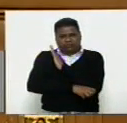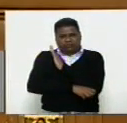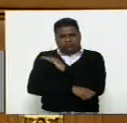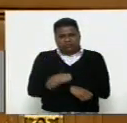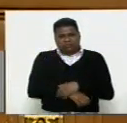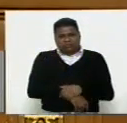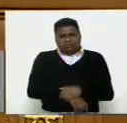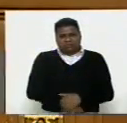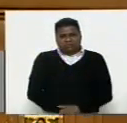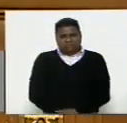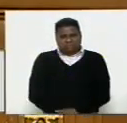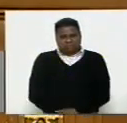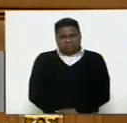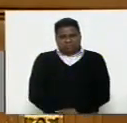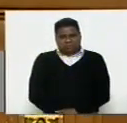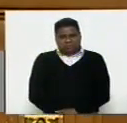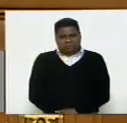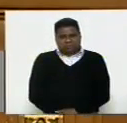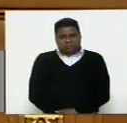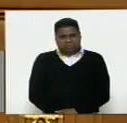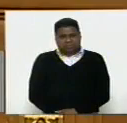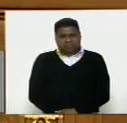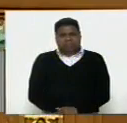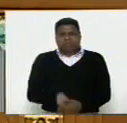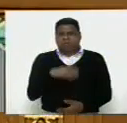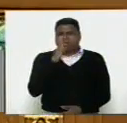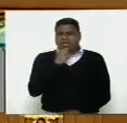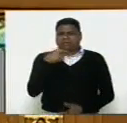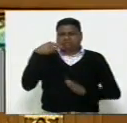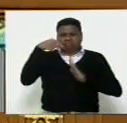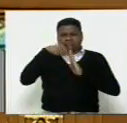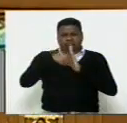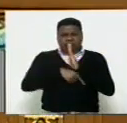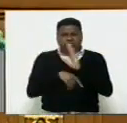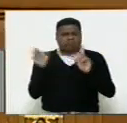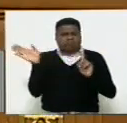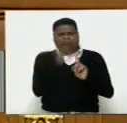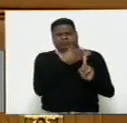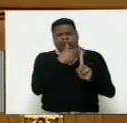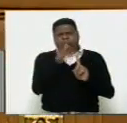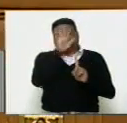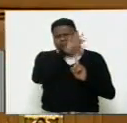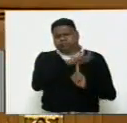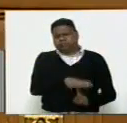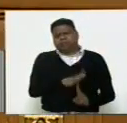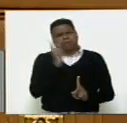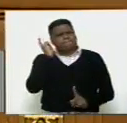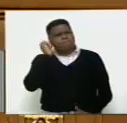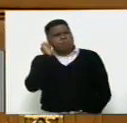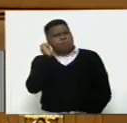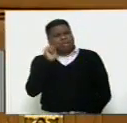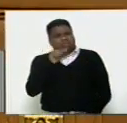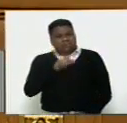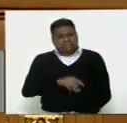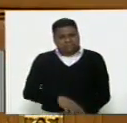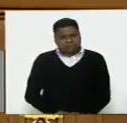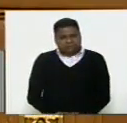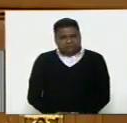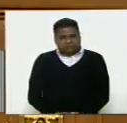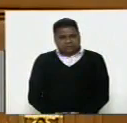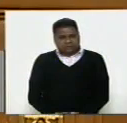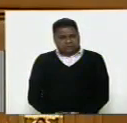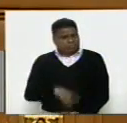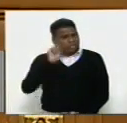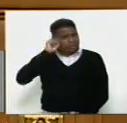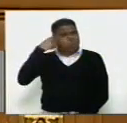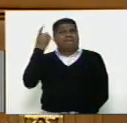humillación de la mujer. Está metido para los griegos, ustedes lo